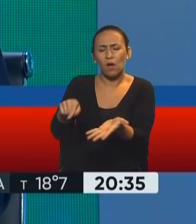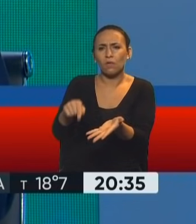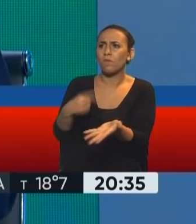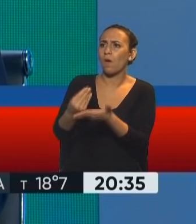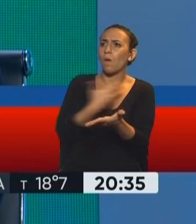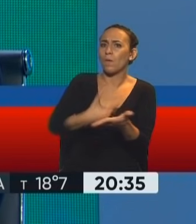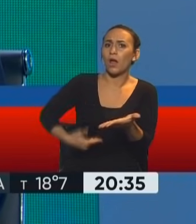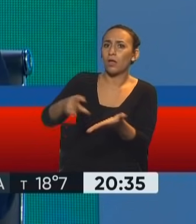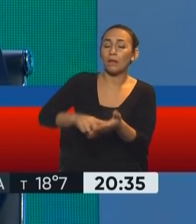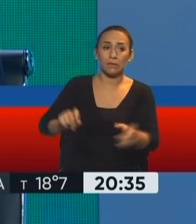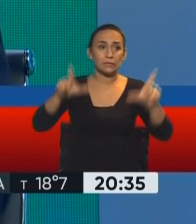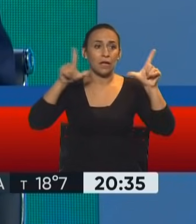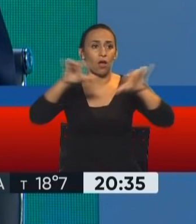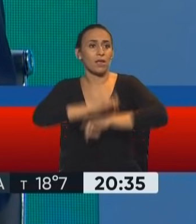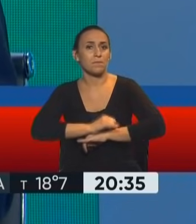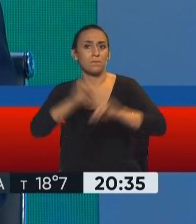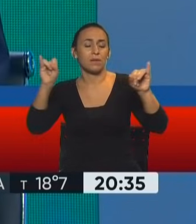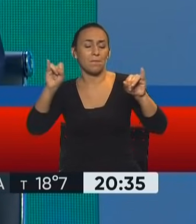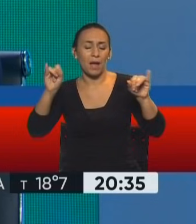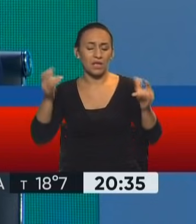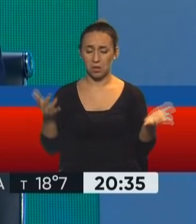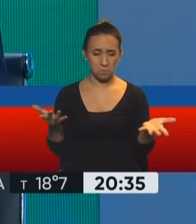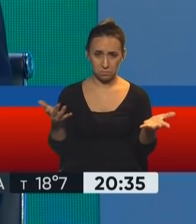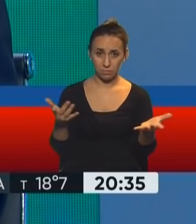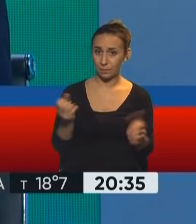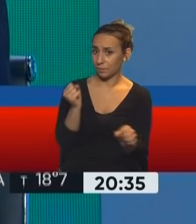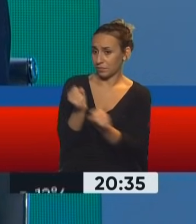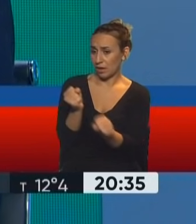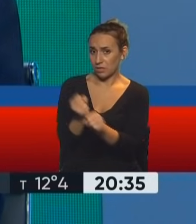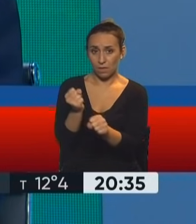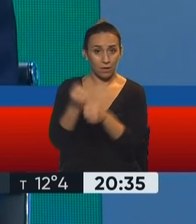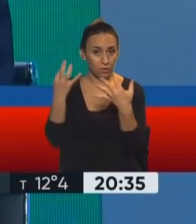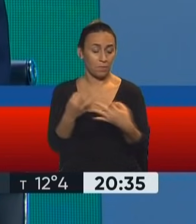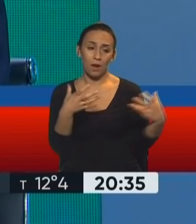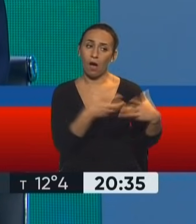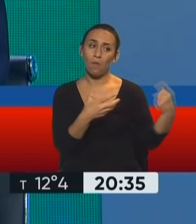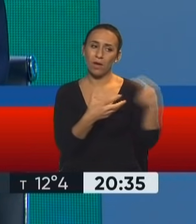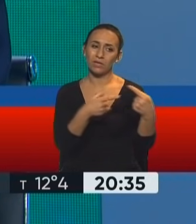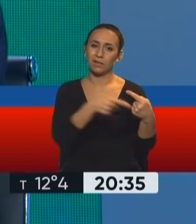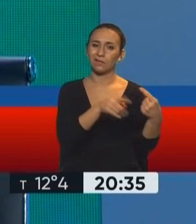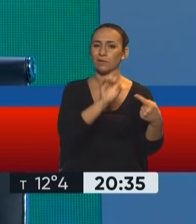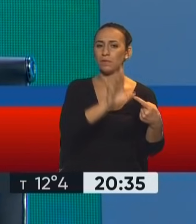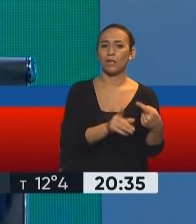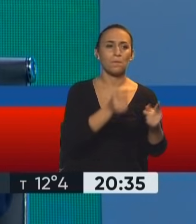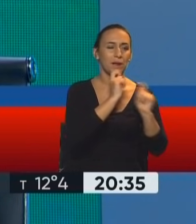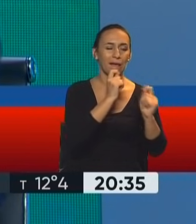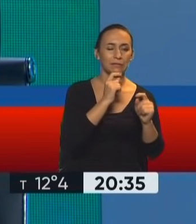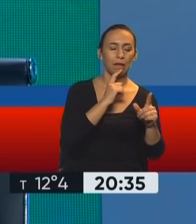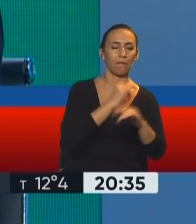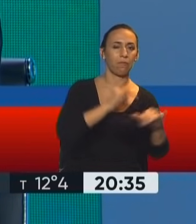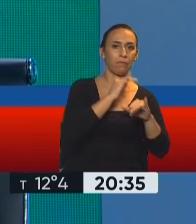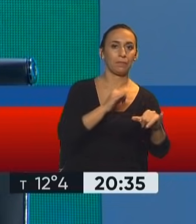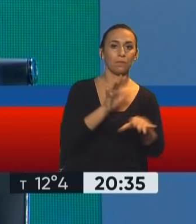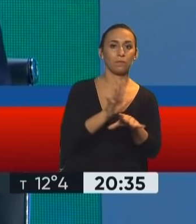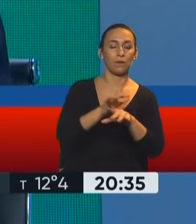Creo que se está trabajando como corresponde mientras la oposición hace operaciones de prensa para distraer y para pero tapar hay una